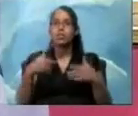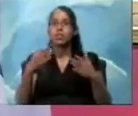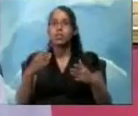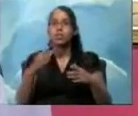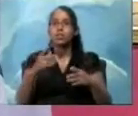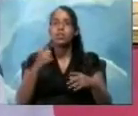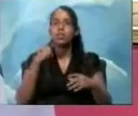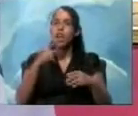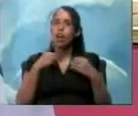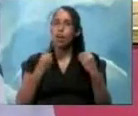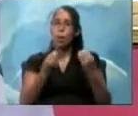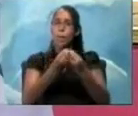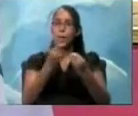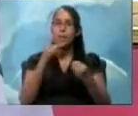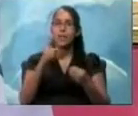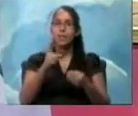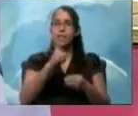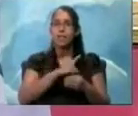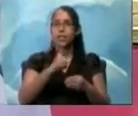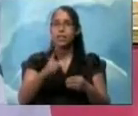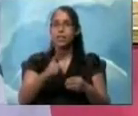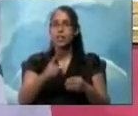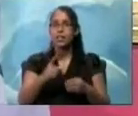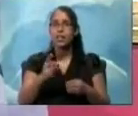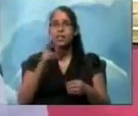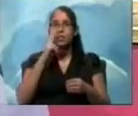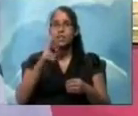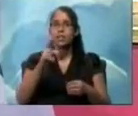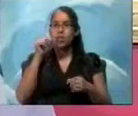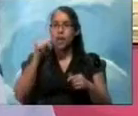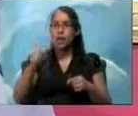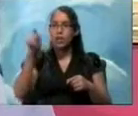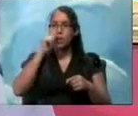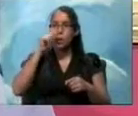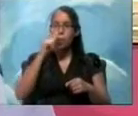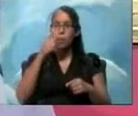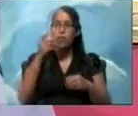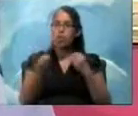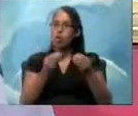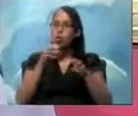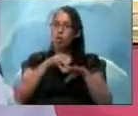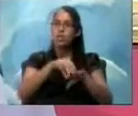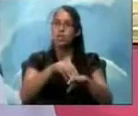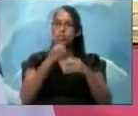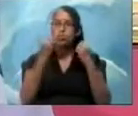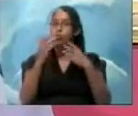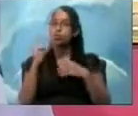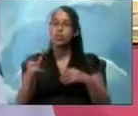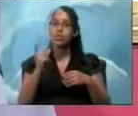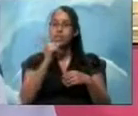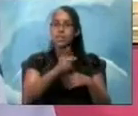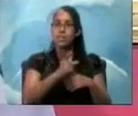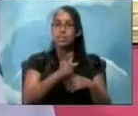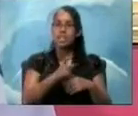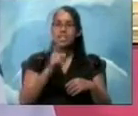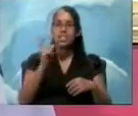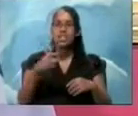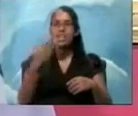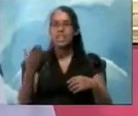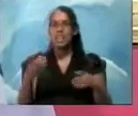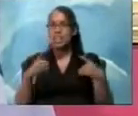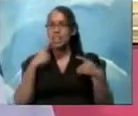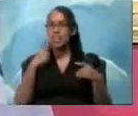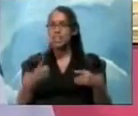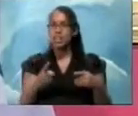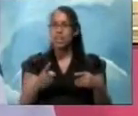y acompañaban, ¿verdad?, viendo a este hombre cómo lo llevaban. Mucha gente, esa gente que